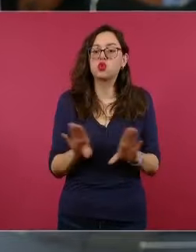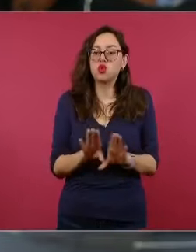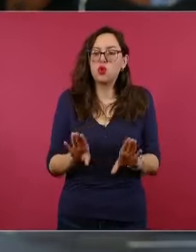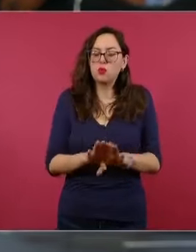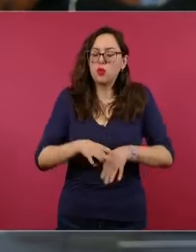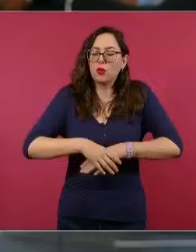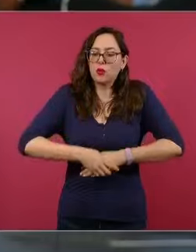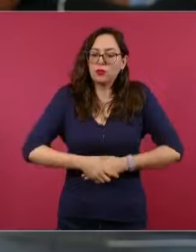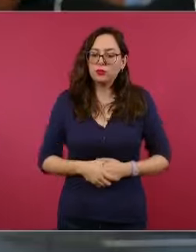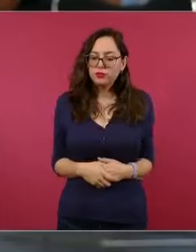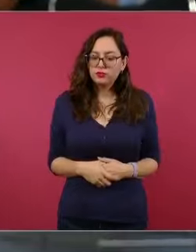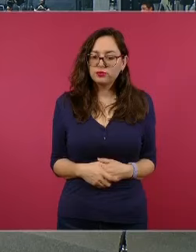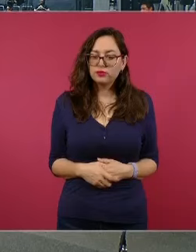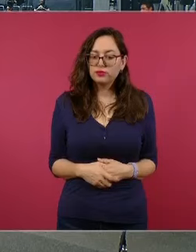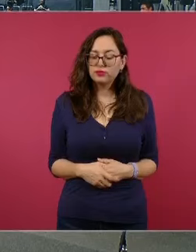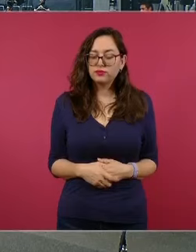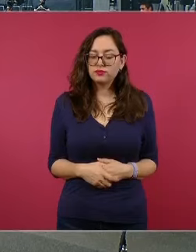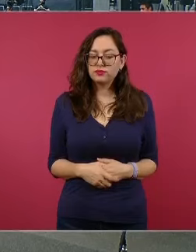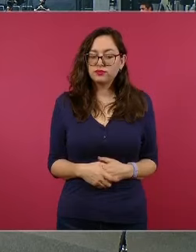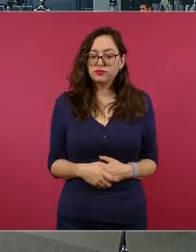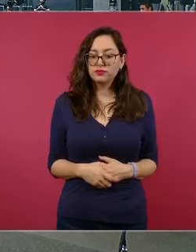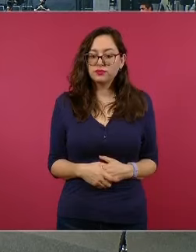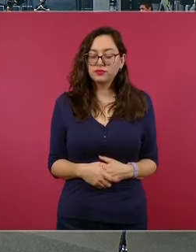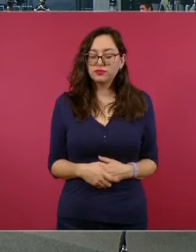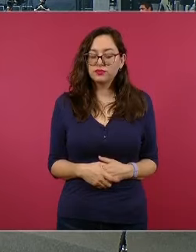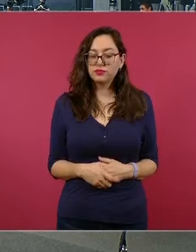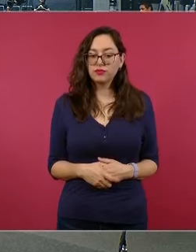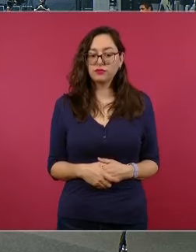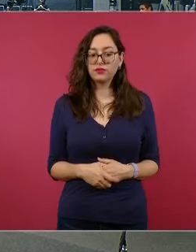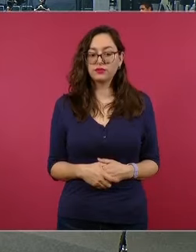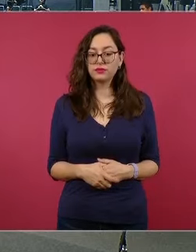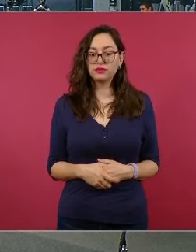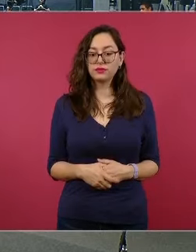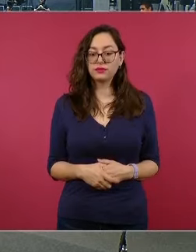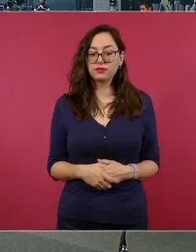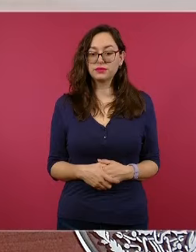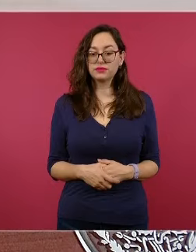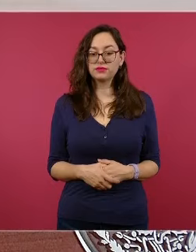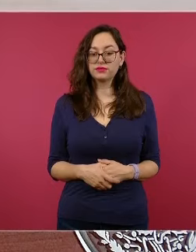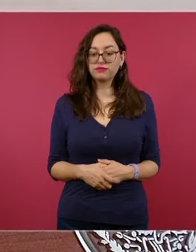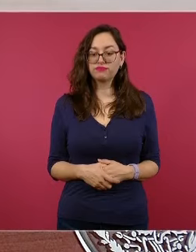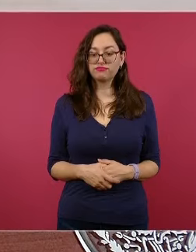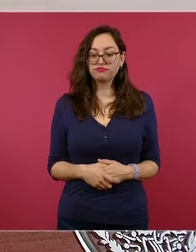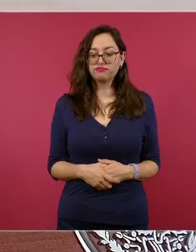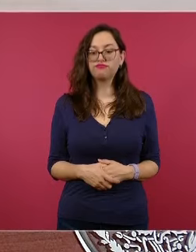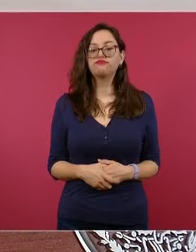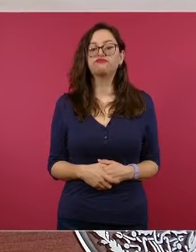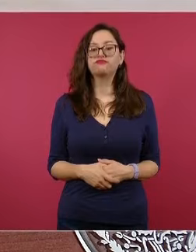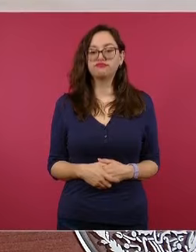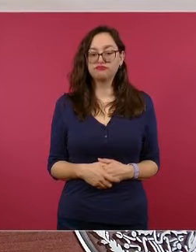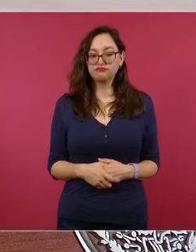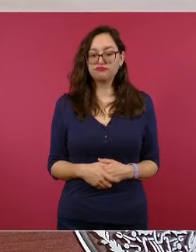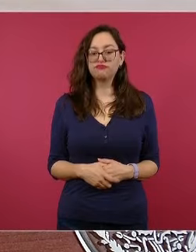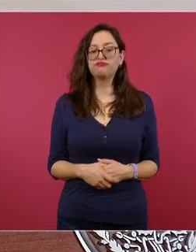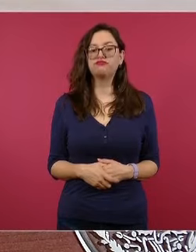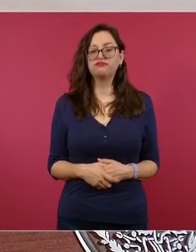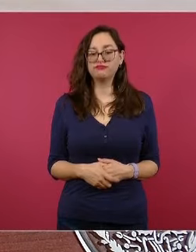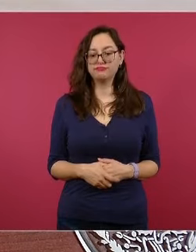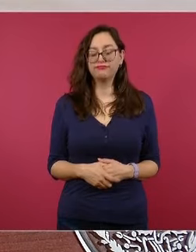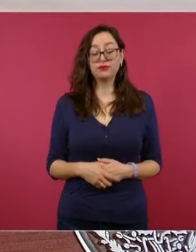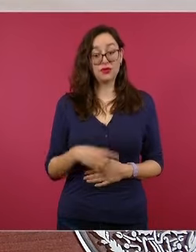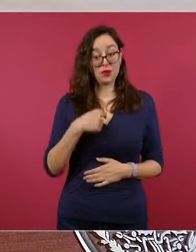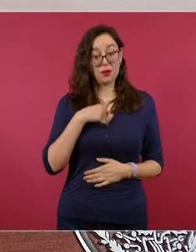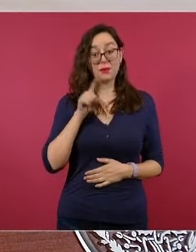permite Es que soy yo este bastante tolerante Mira